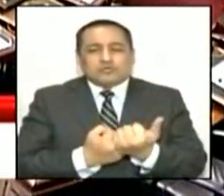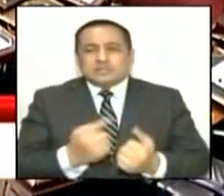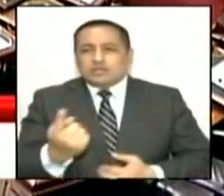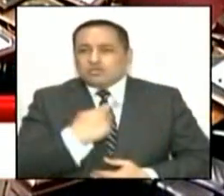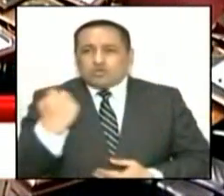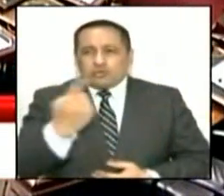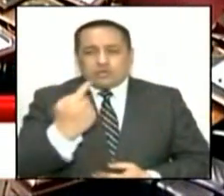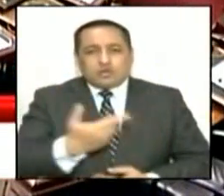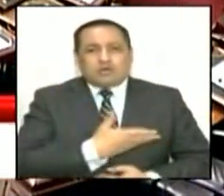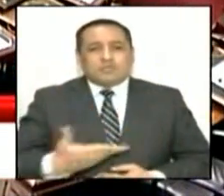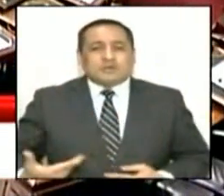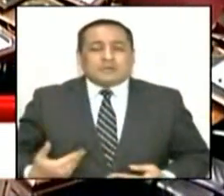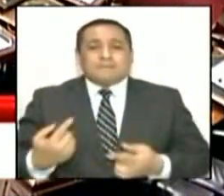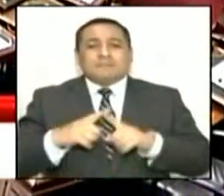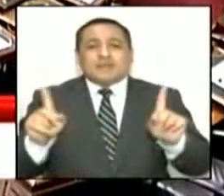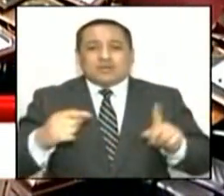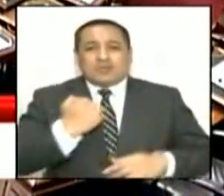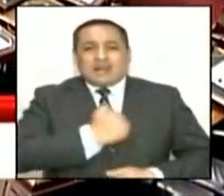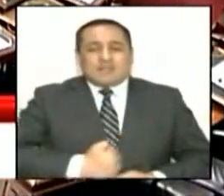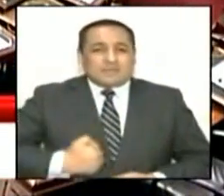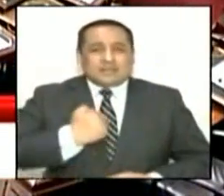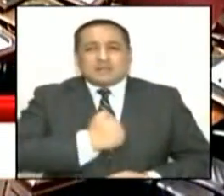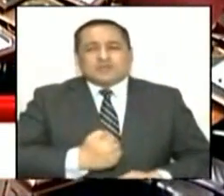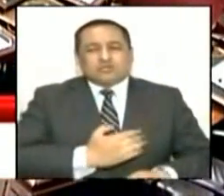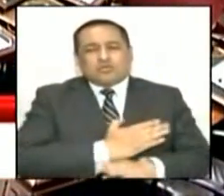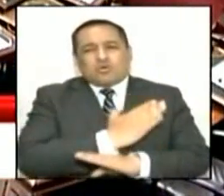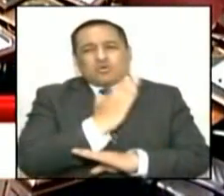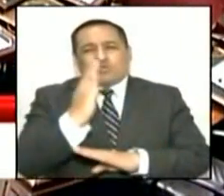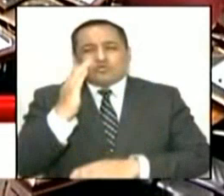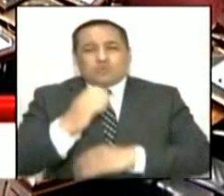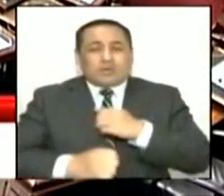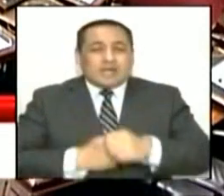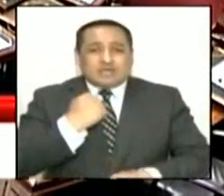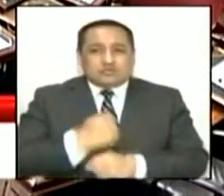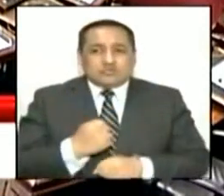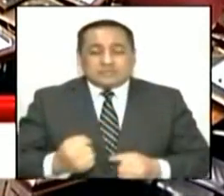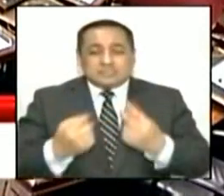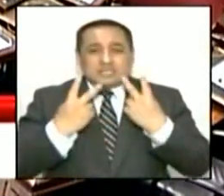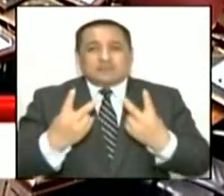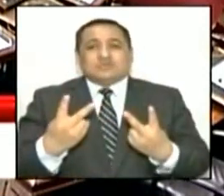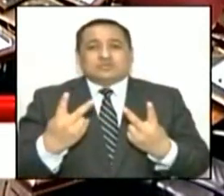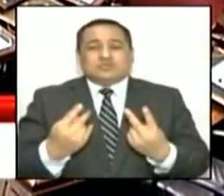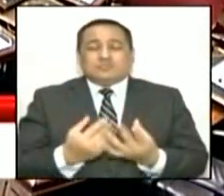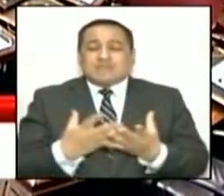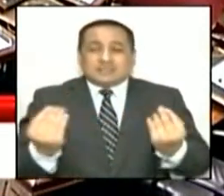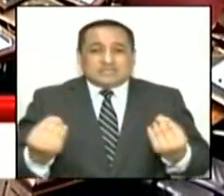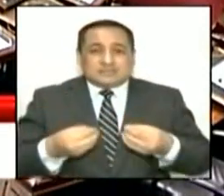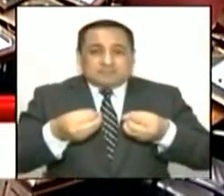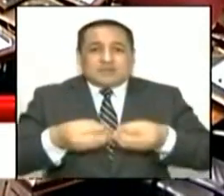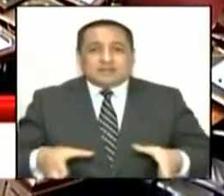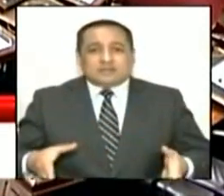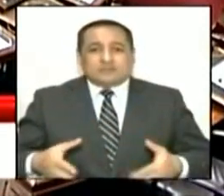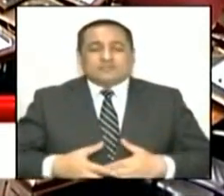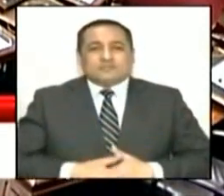Estado y que desgraciadamente a lo largo de estos años ha sido demasiado escaso.